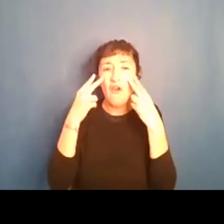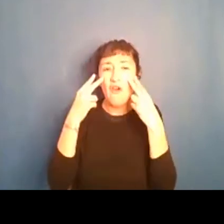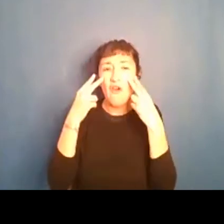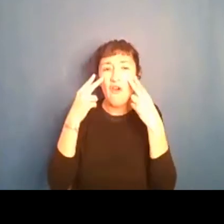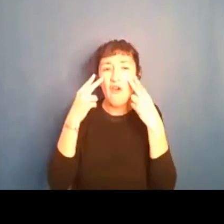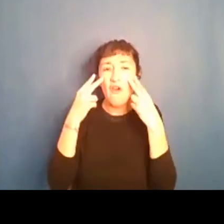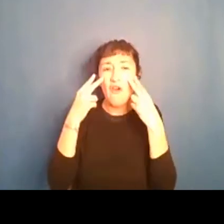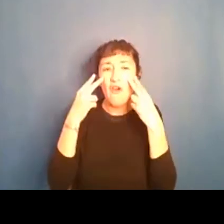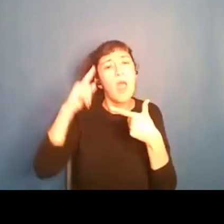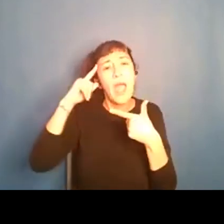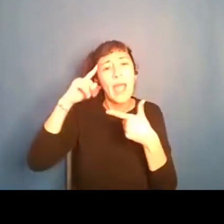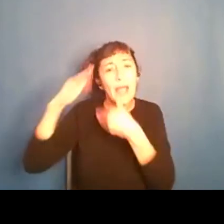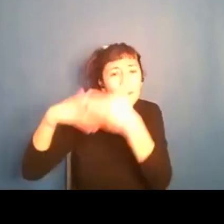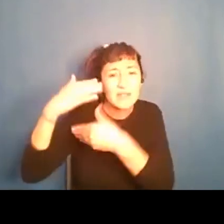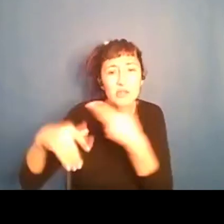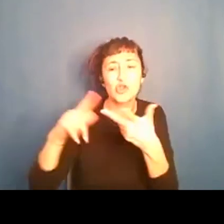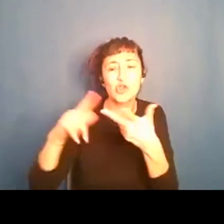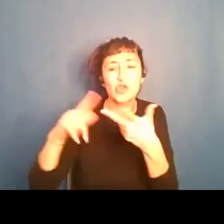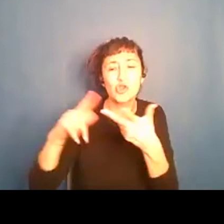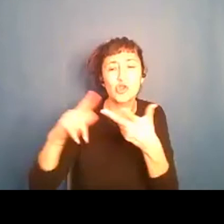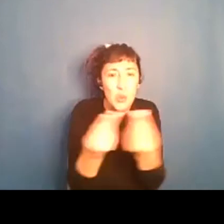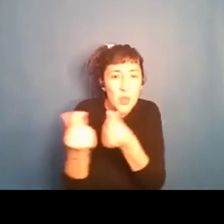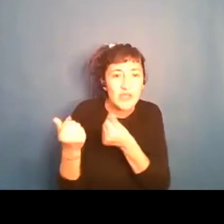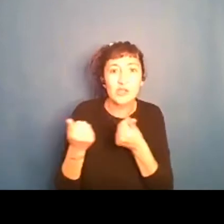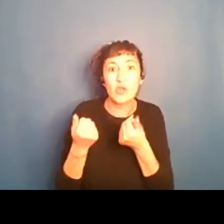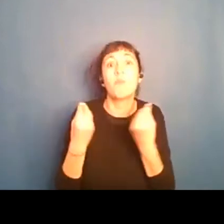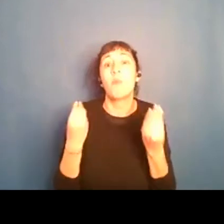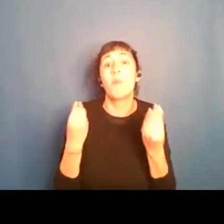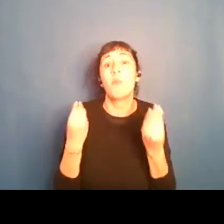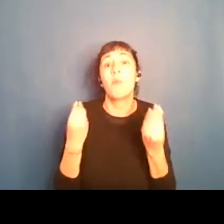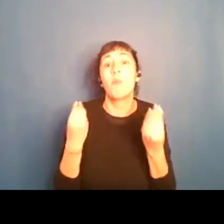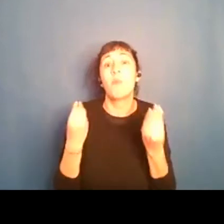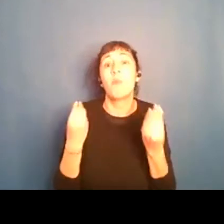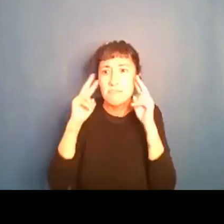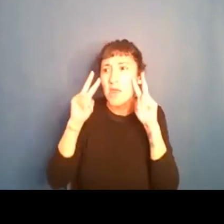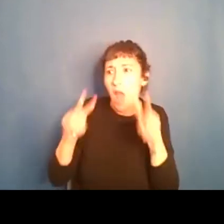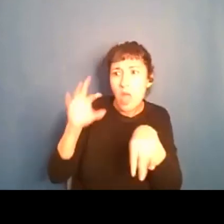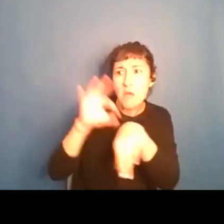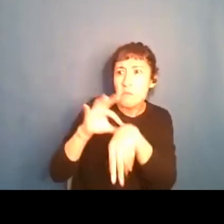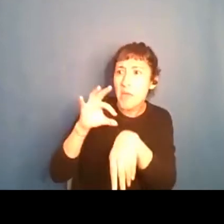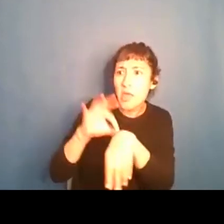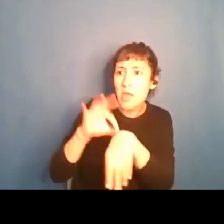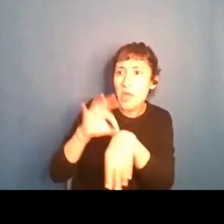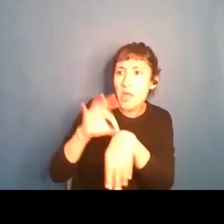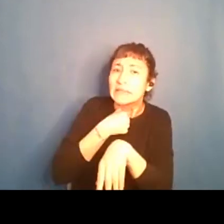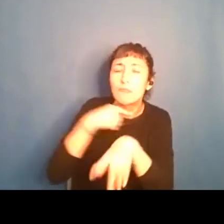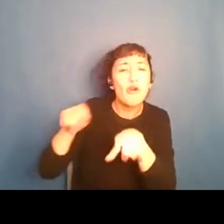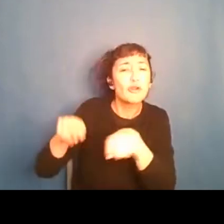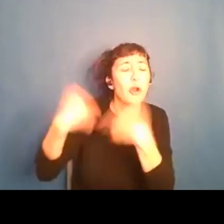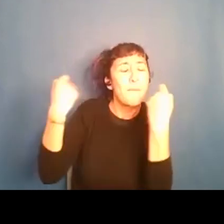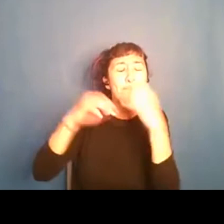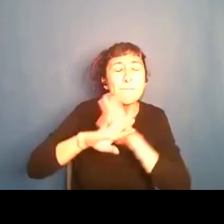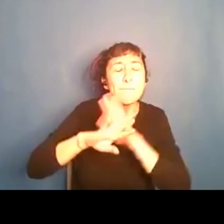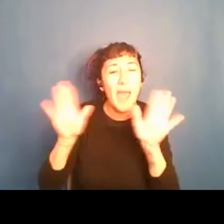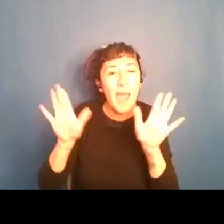capacitación, sensibilización, de romper esa mirada médica que tienen la gran mayoría y que puedan